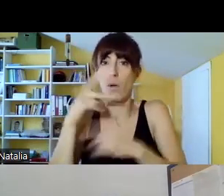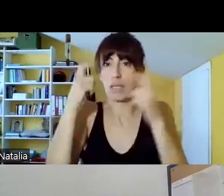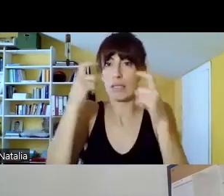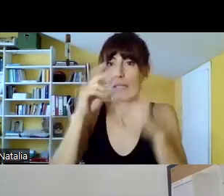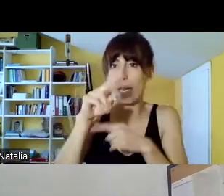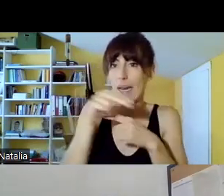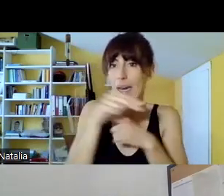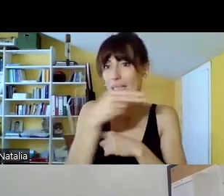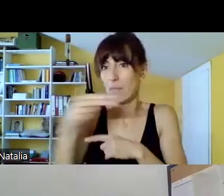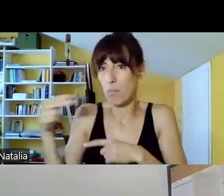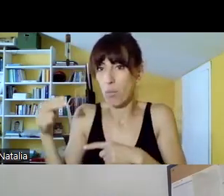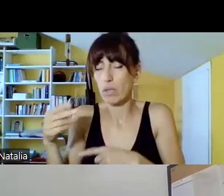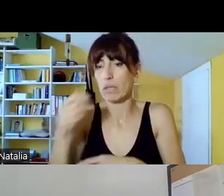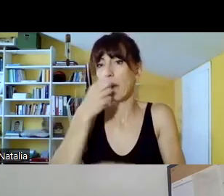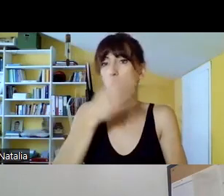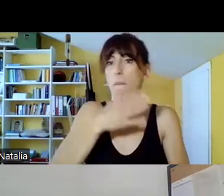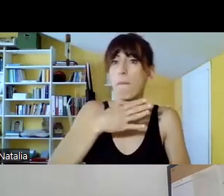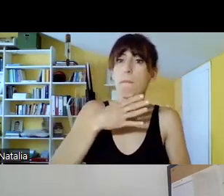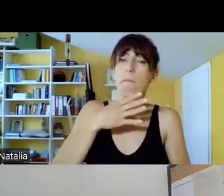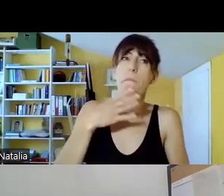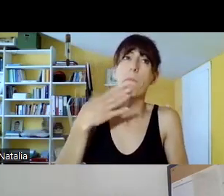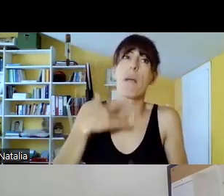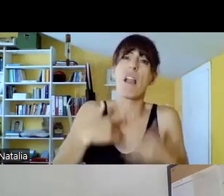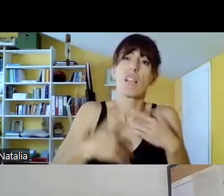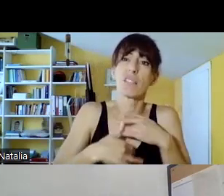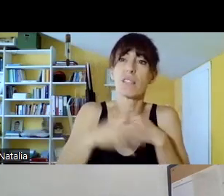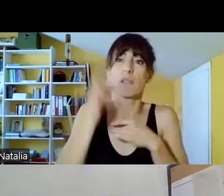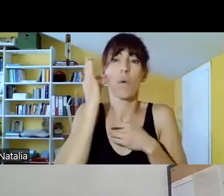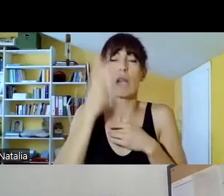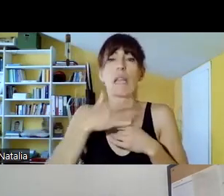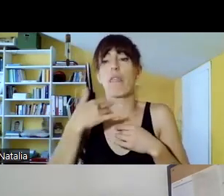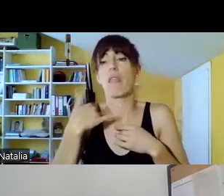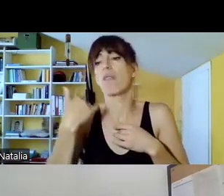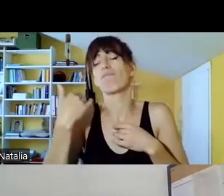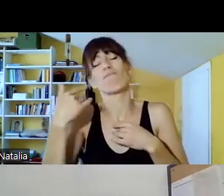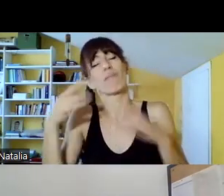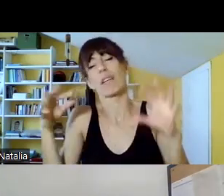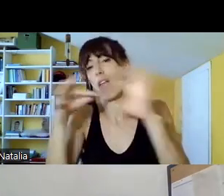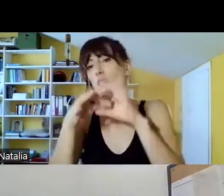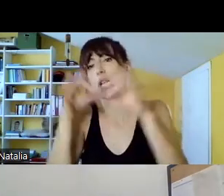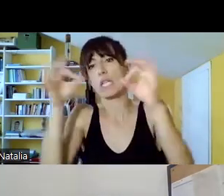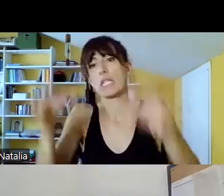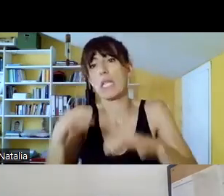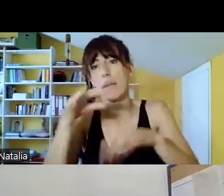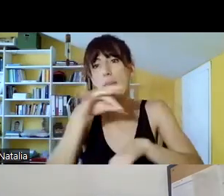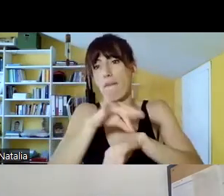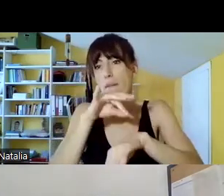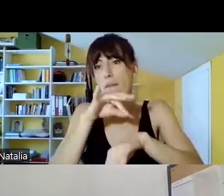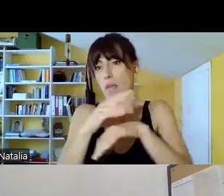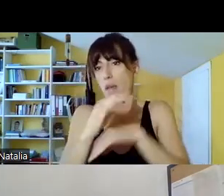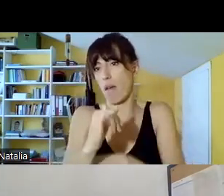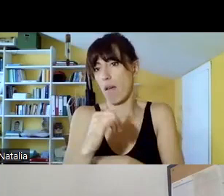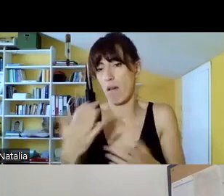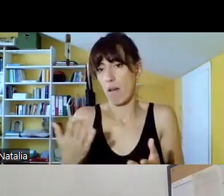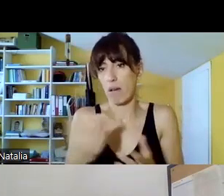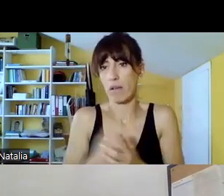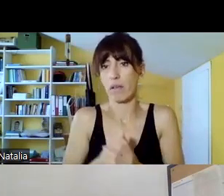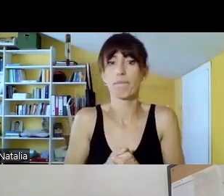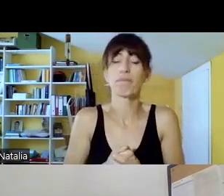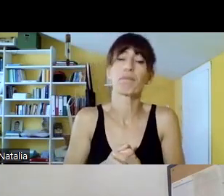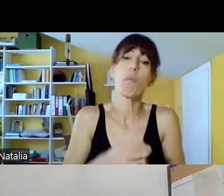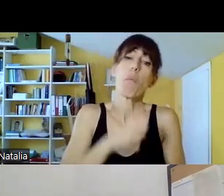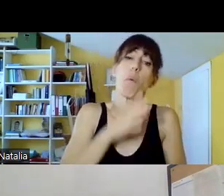mujeres, etiquetando ese malestar como patológico. Y bueno, otra posible